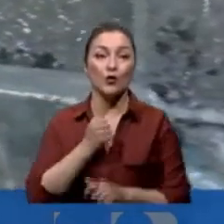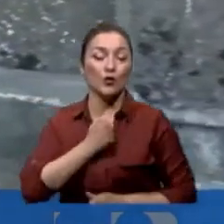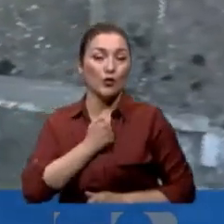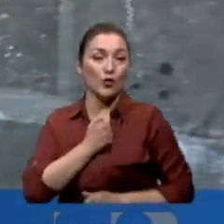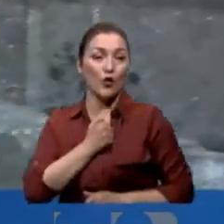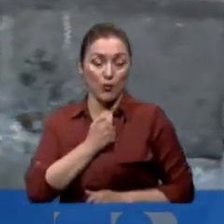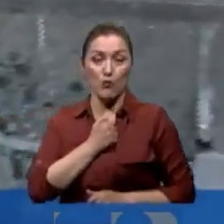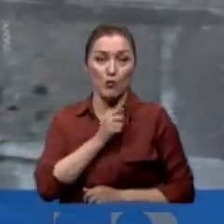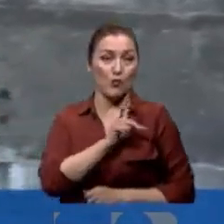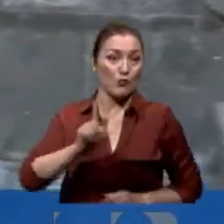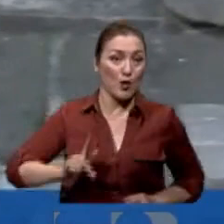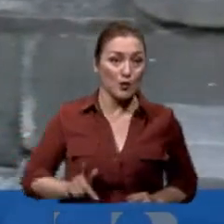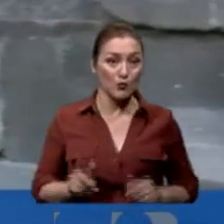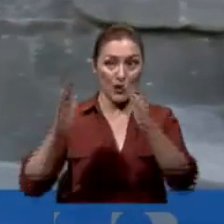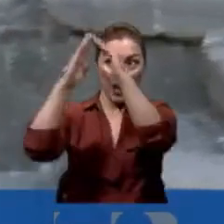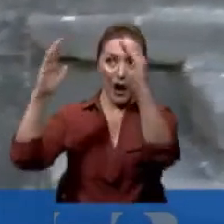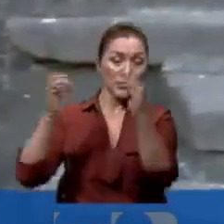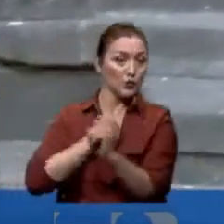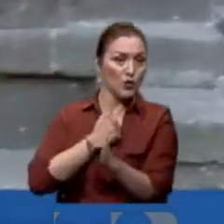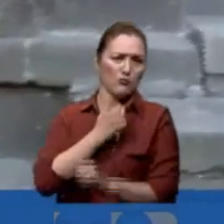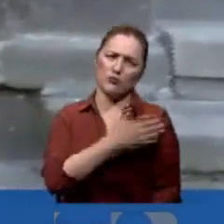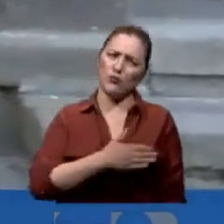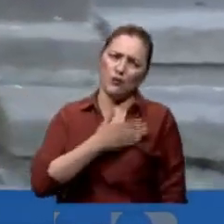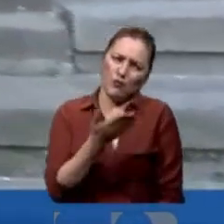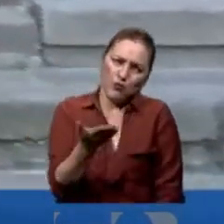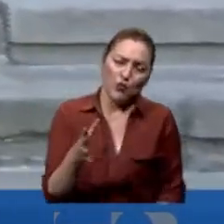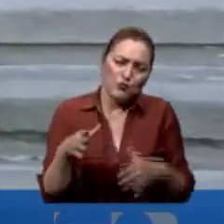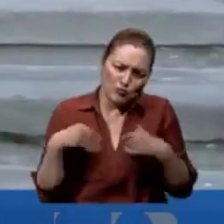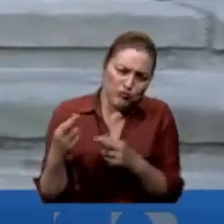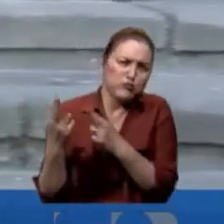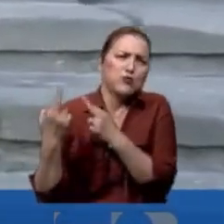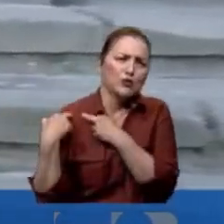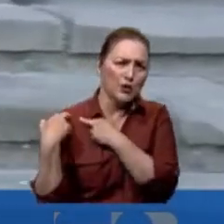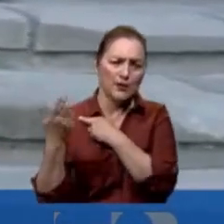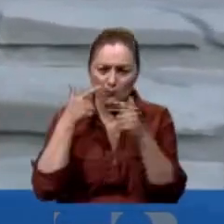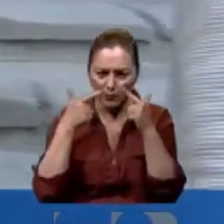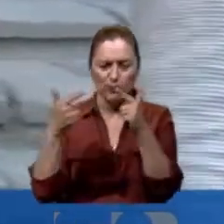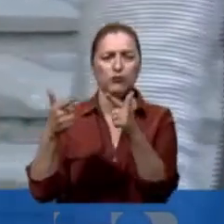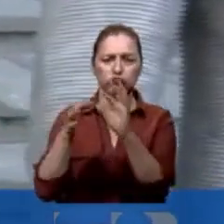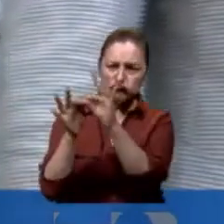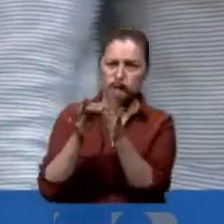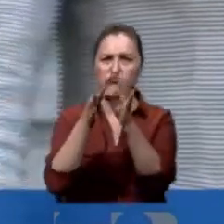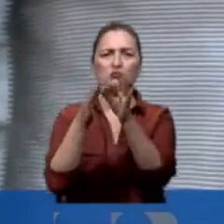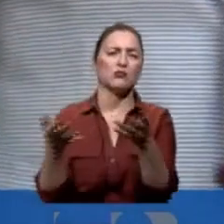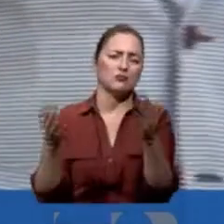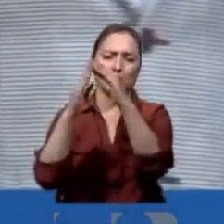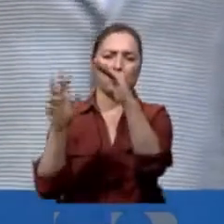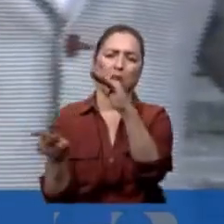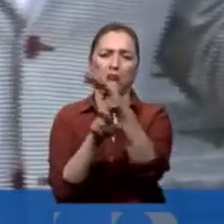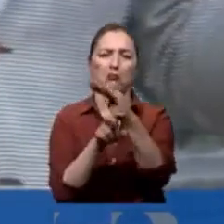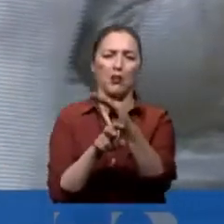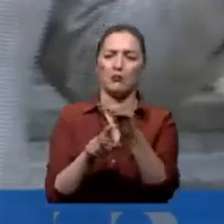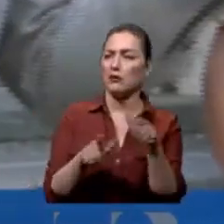propietarios particulares de estos inmuebles que por favor asuman con responsabilidad la custodia porque caso contrario se Están volviendo en